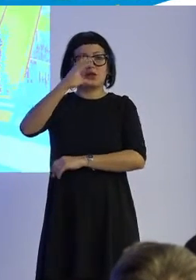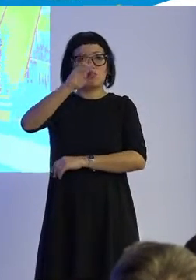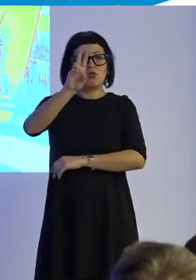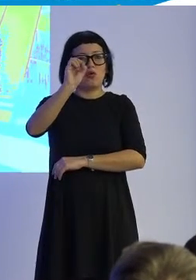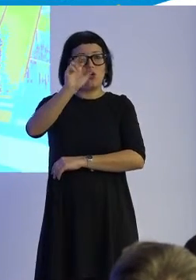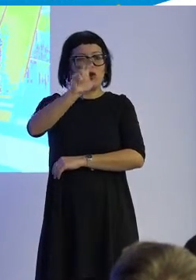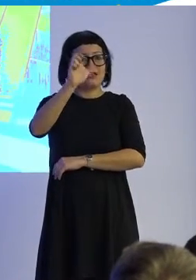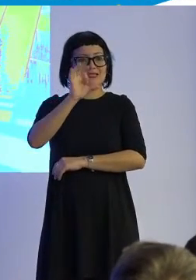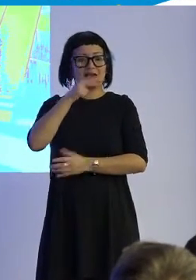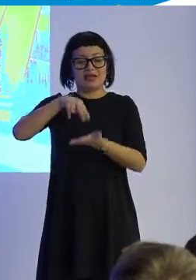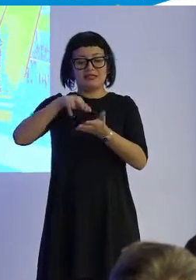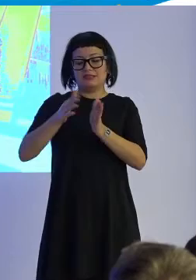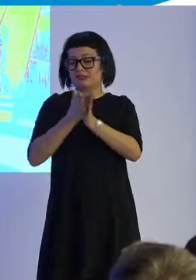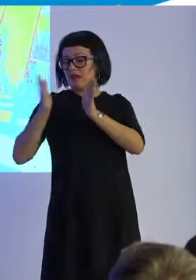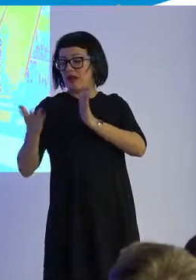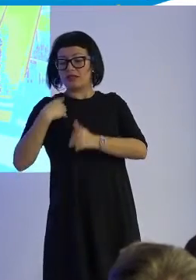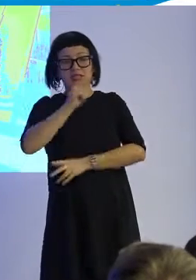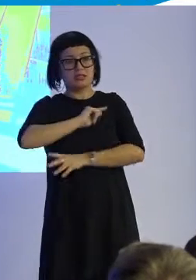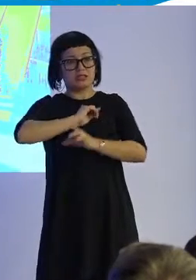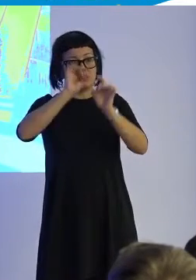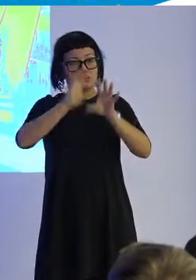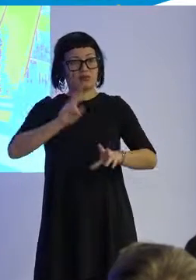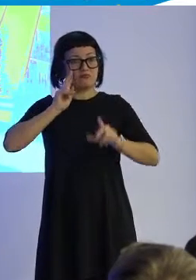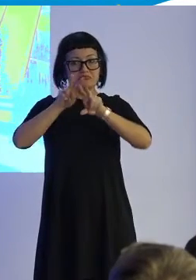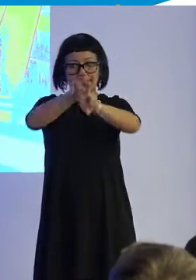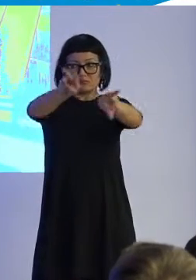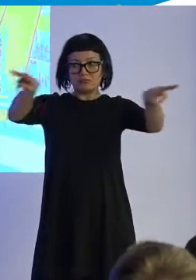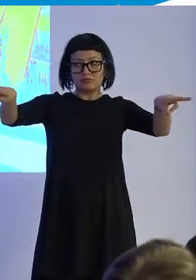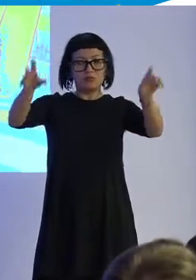estás allí con ellos y estás en estereoscópico.